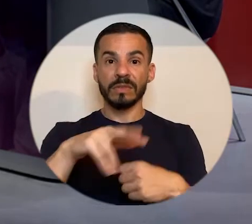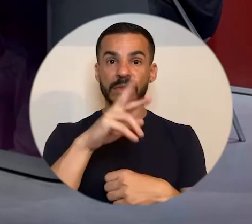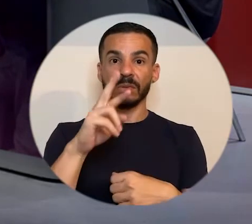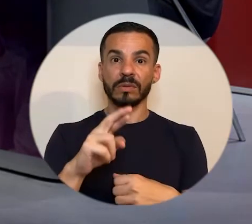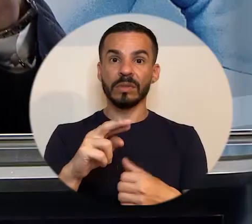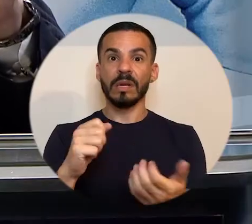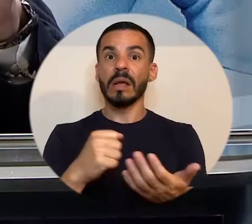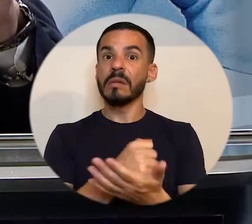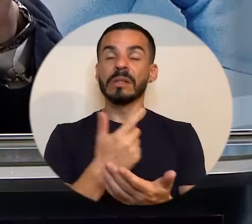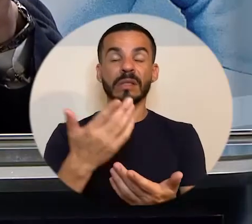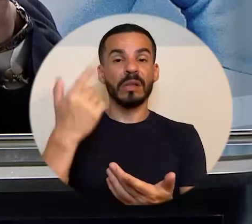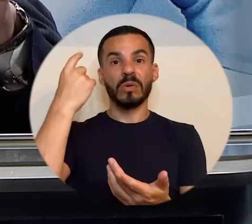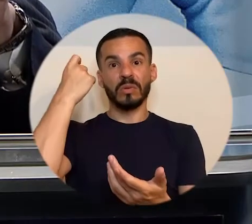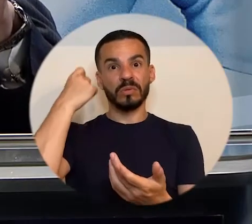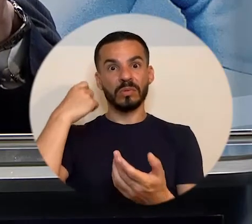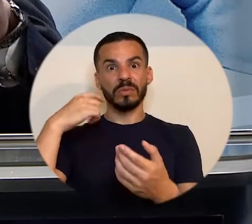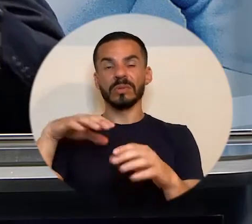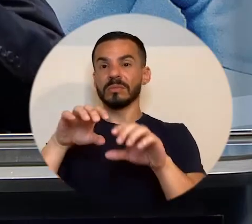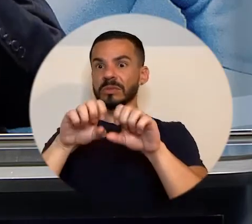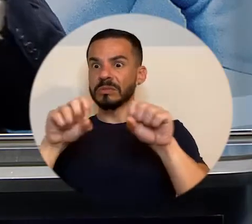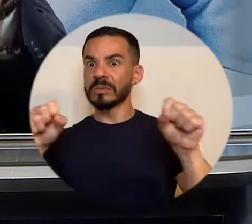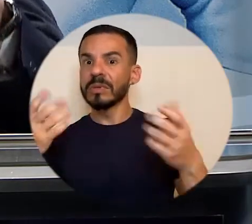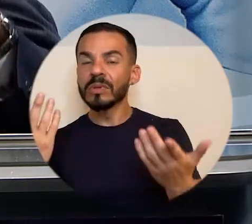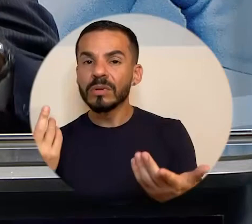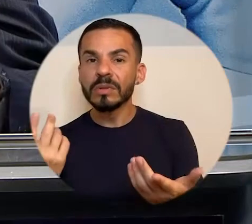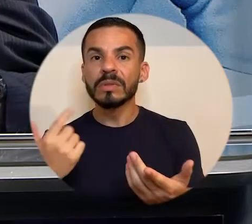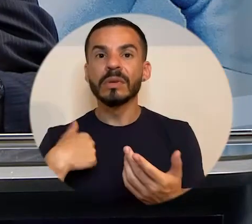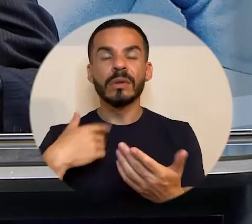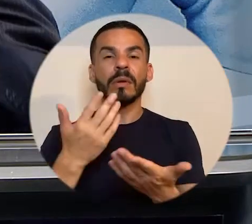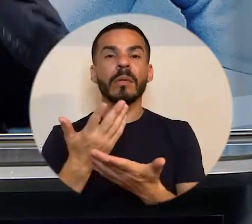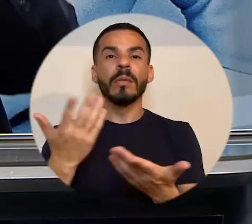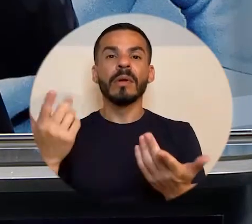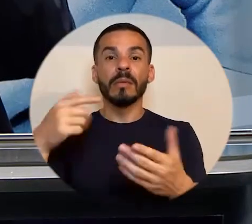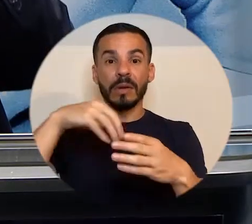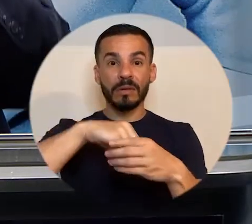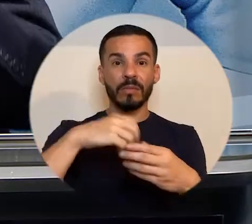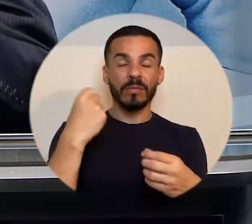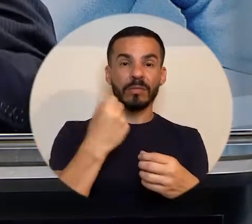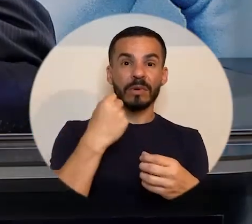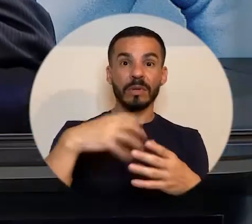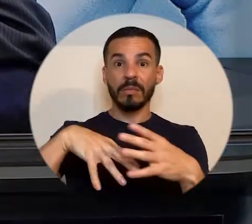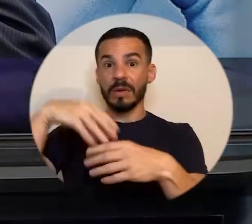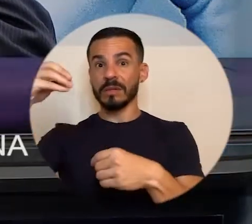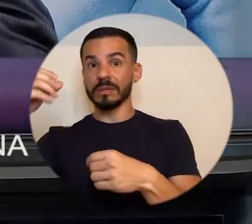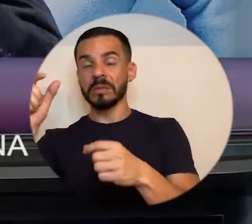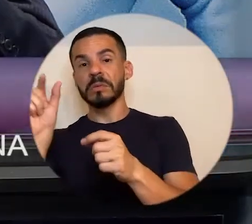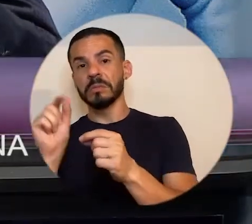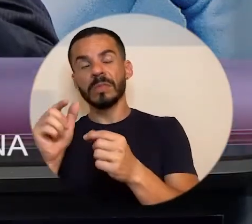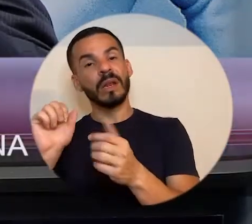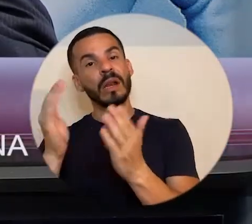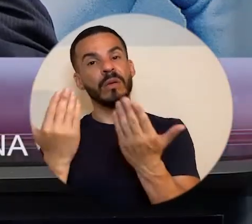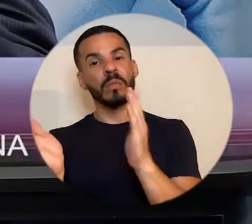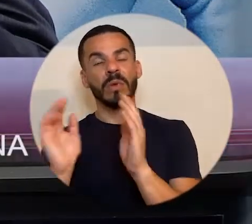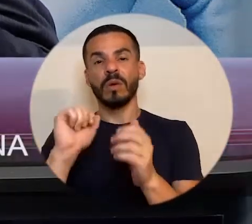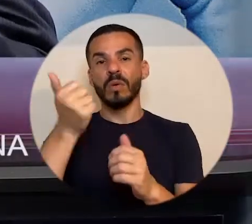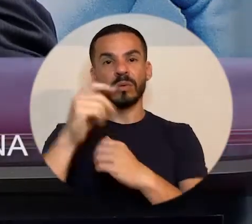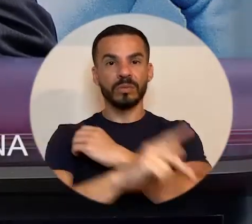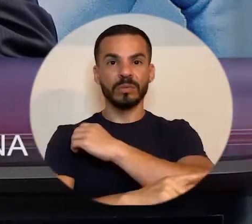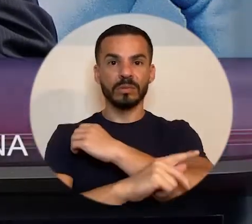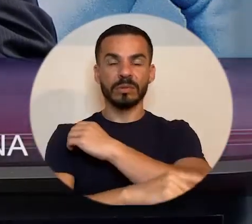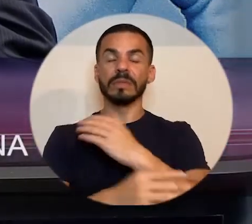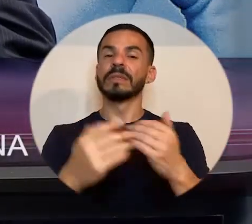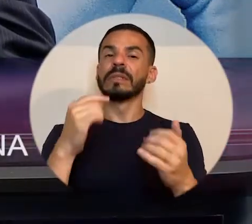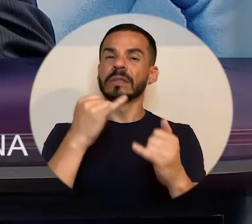Costa Rica, pese a los últimos escándalos. Es que uno habla de los escándalos, para lo interno es muy fuerte, para lo externo es muy pequeño a la par de otros países.